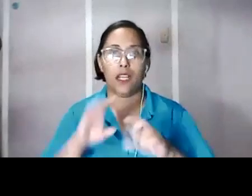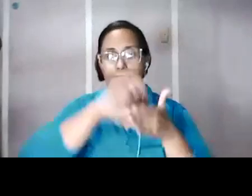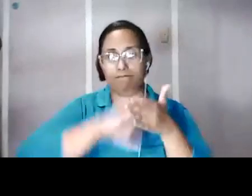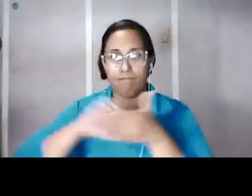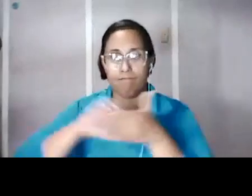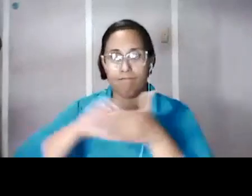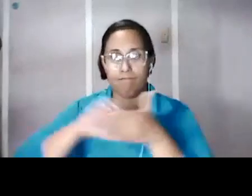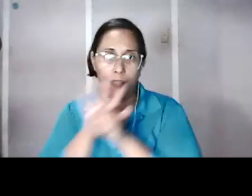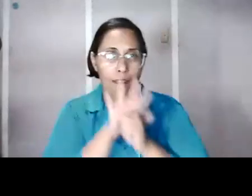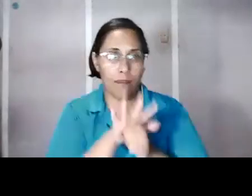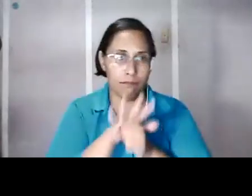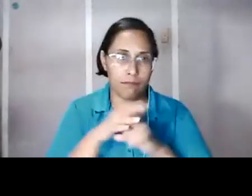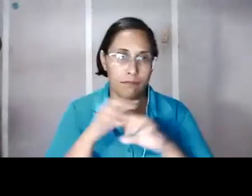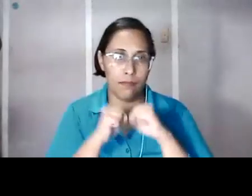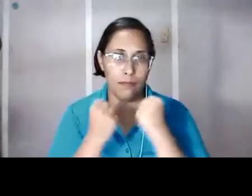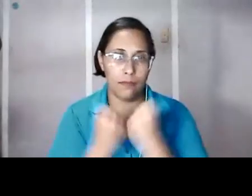sociedad.